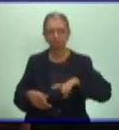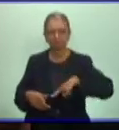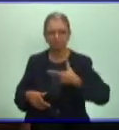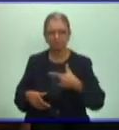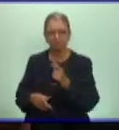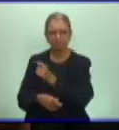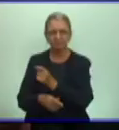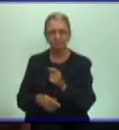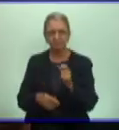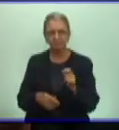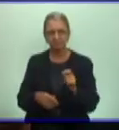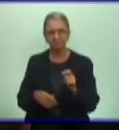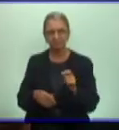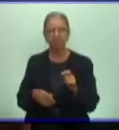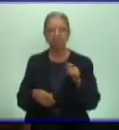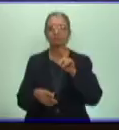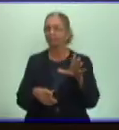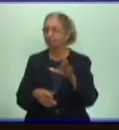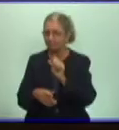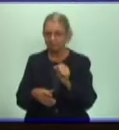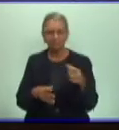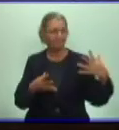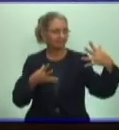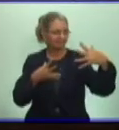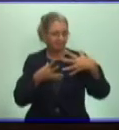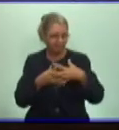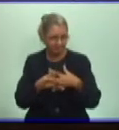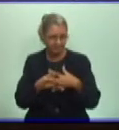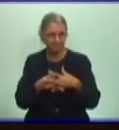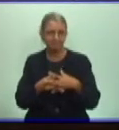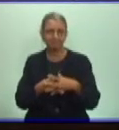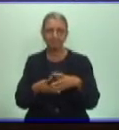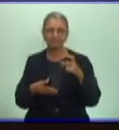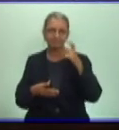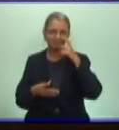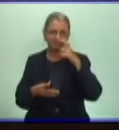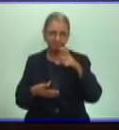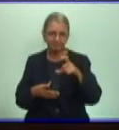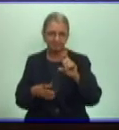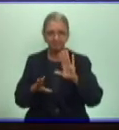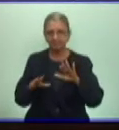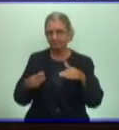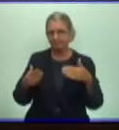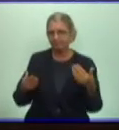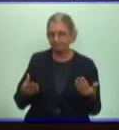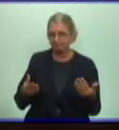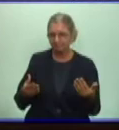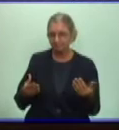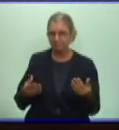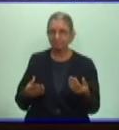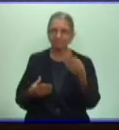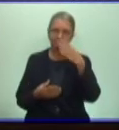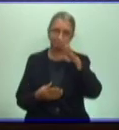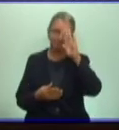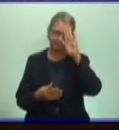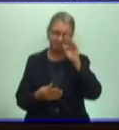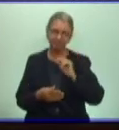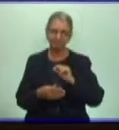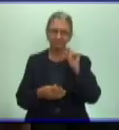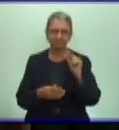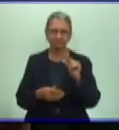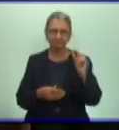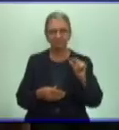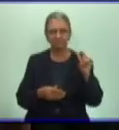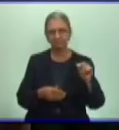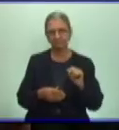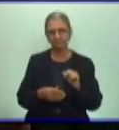La educación es integral, por eso se habla que el fin nuestro es la formación integral de un patriota. ¿Cómo se logra? Bueno,